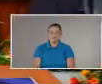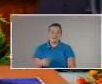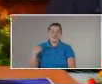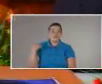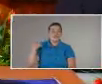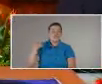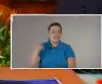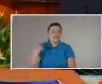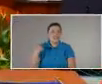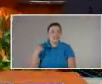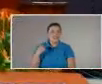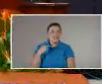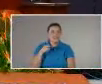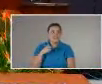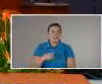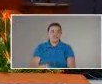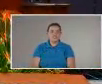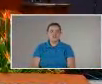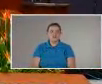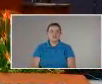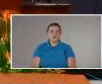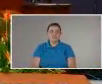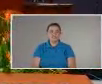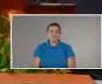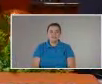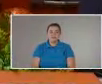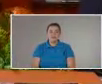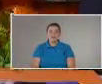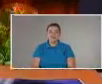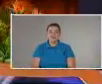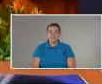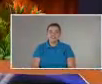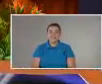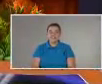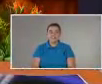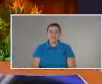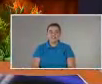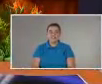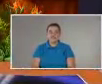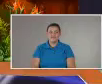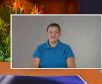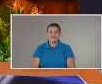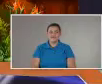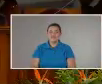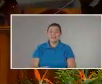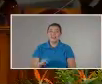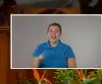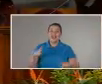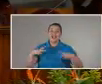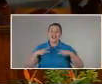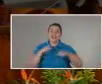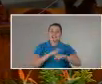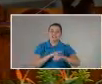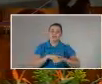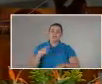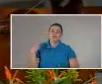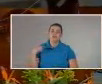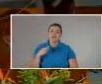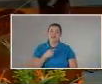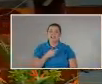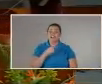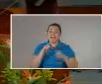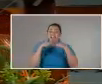acompañe a ese pasaje. Eclesiastés capítulo 3. Hay un tiempo para reír, pero también hay un tiempo para llorar.